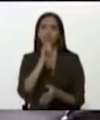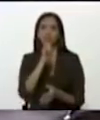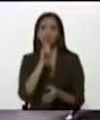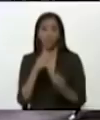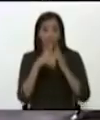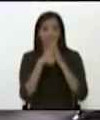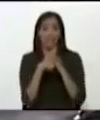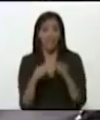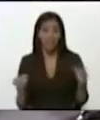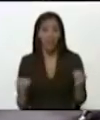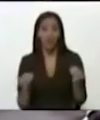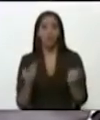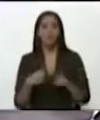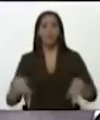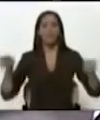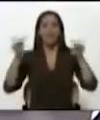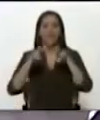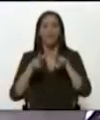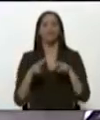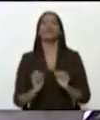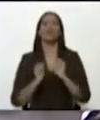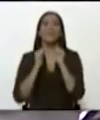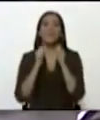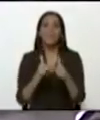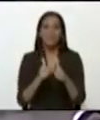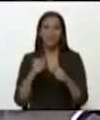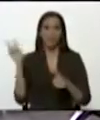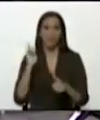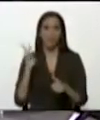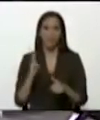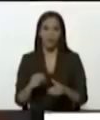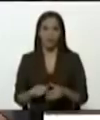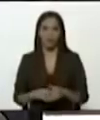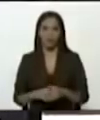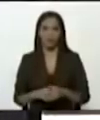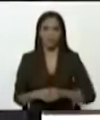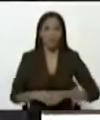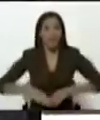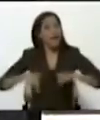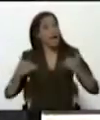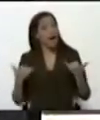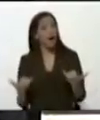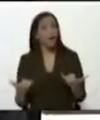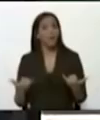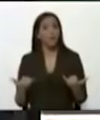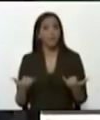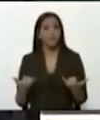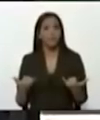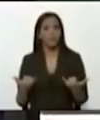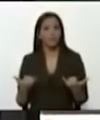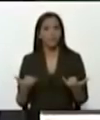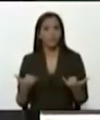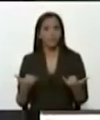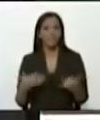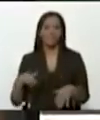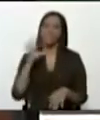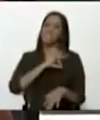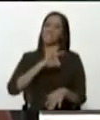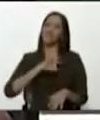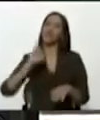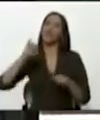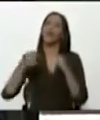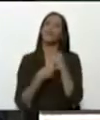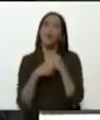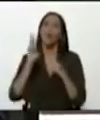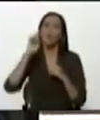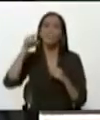se han validado y han empezado en Venezuela. Ahora bien, señor Guaidó, usted